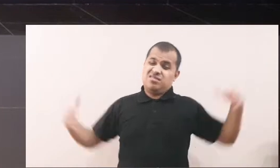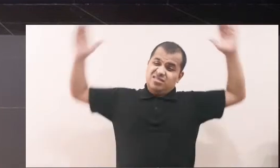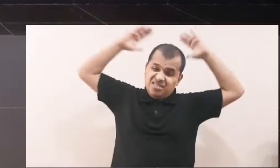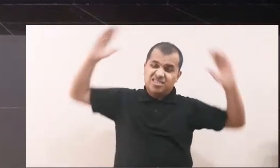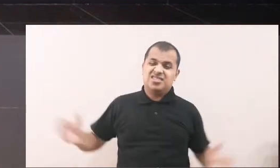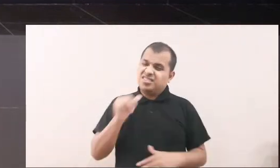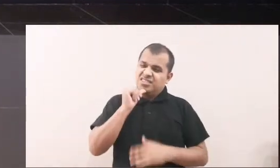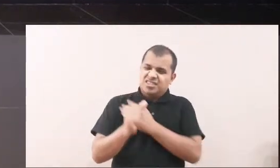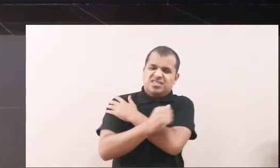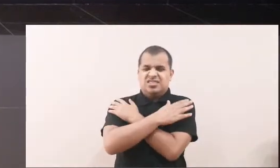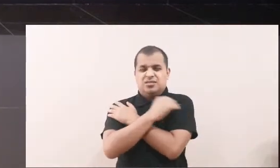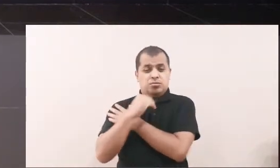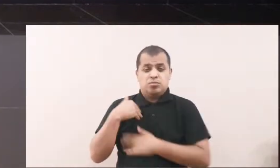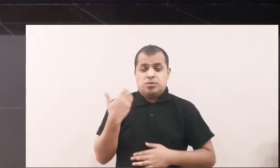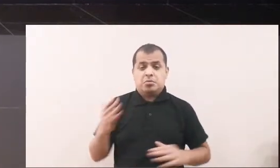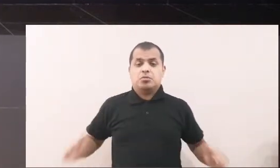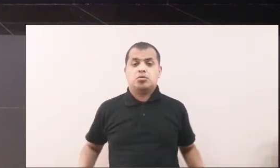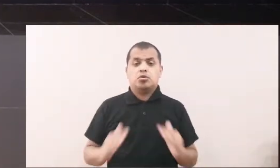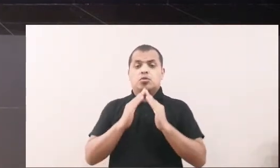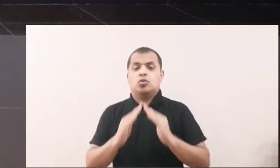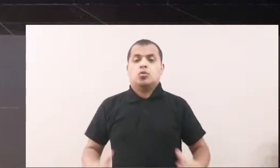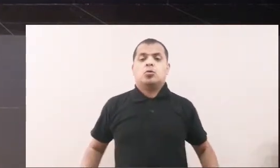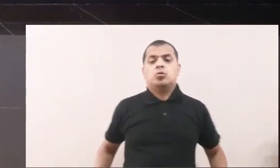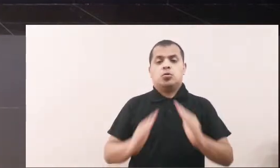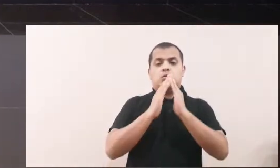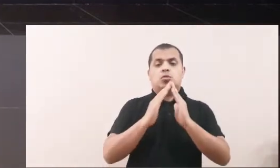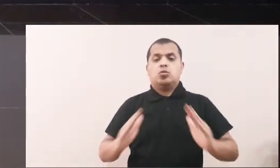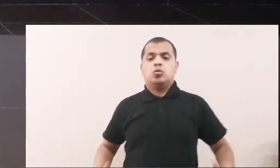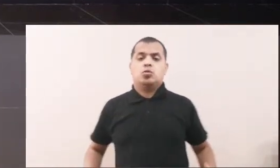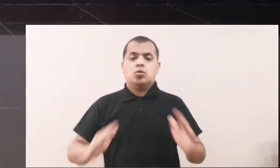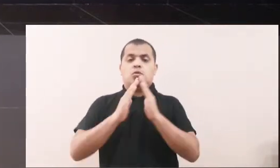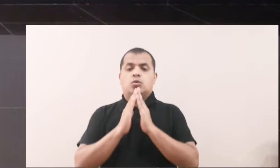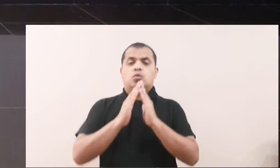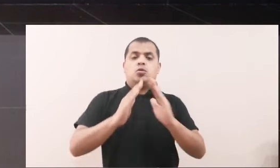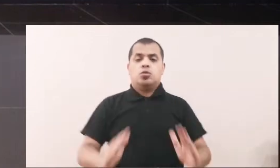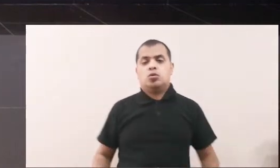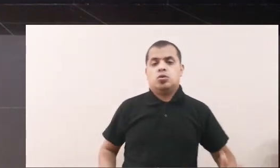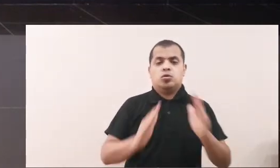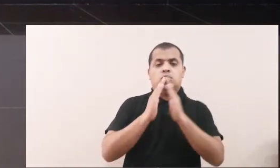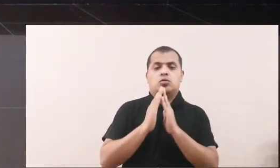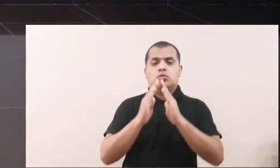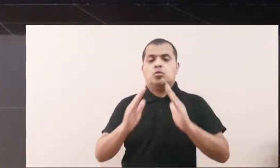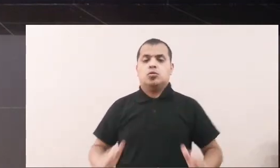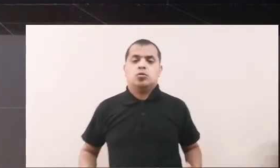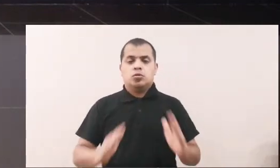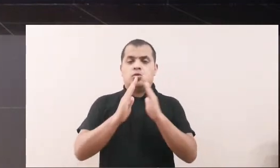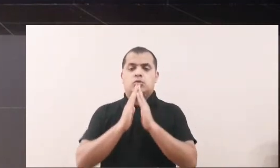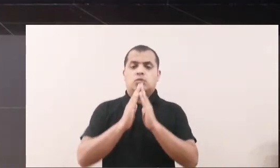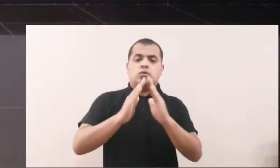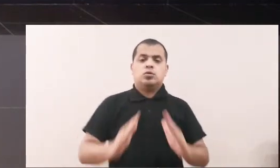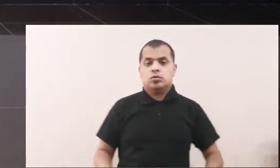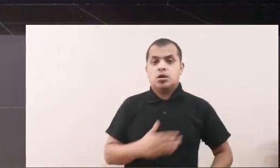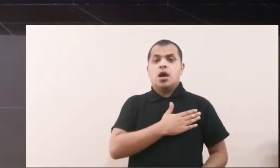levantar mucho los brazos, entonces hace acá, sin levantar los codos encima del hombro. Pero nos